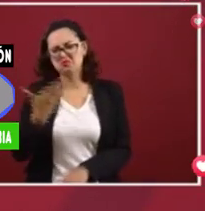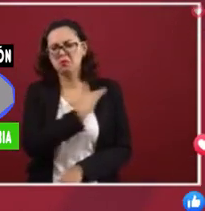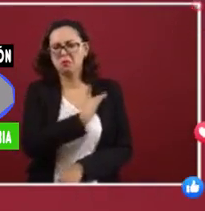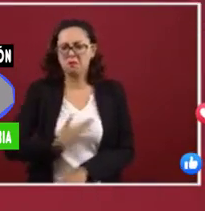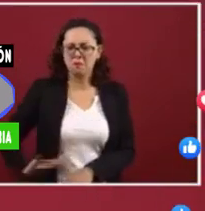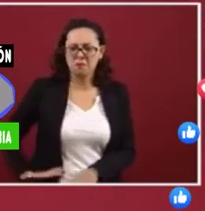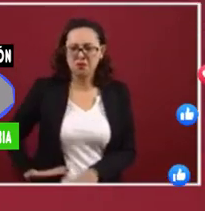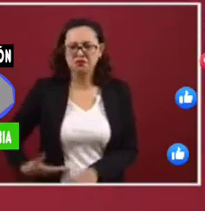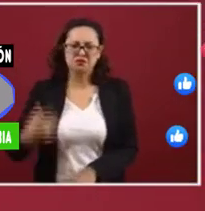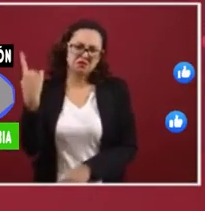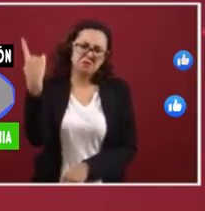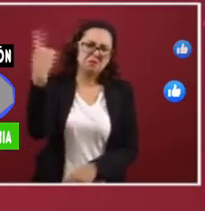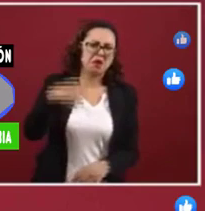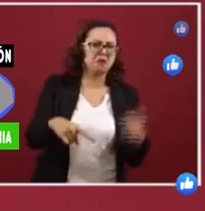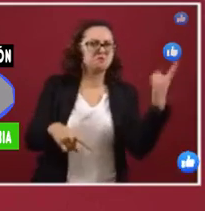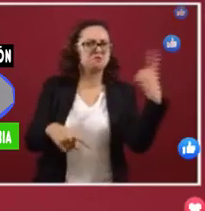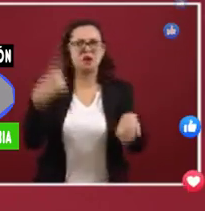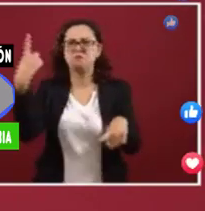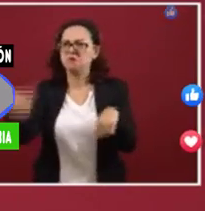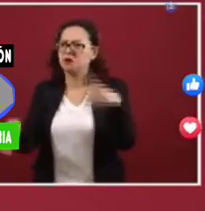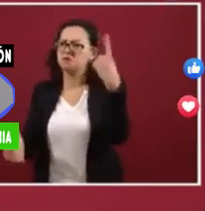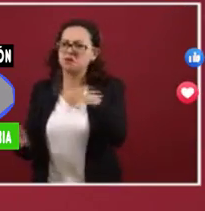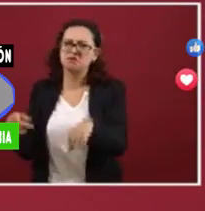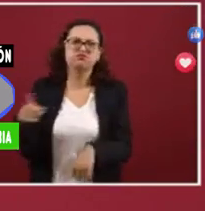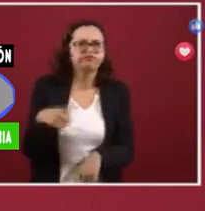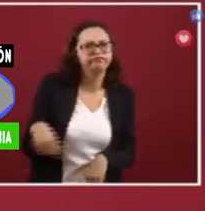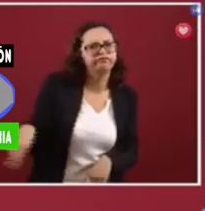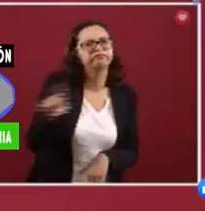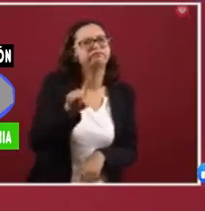desde arriba el presidente